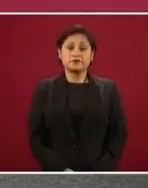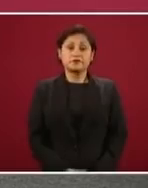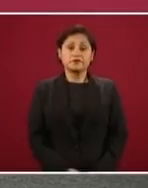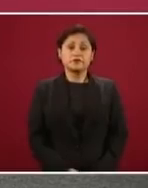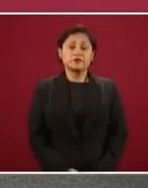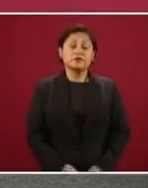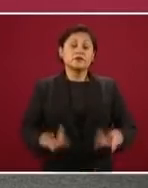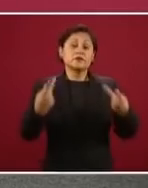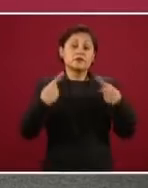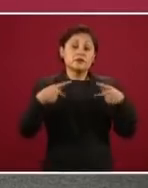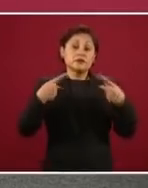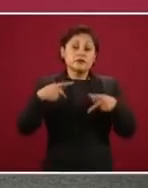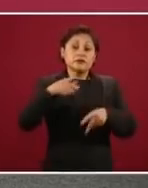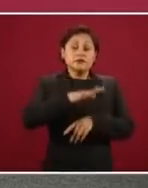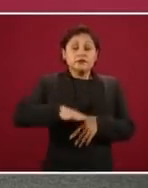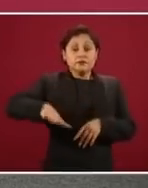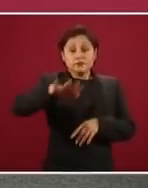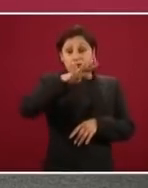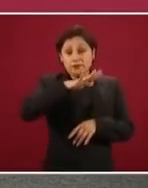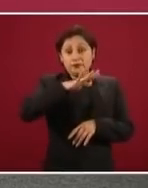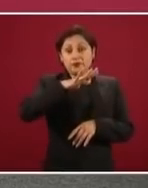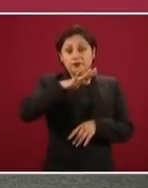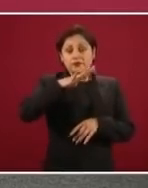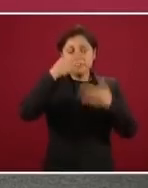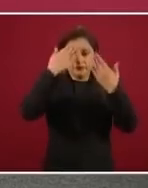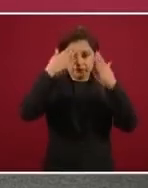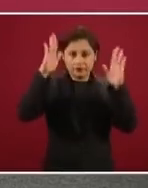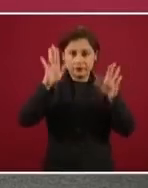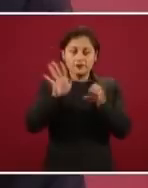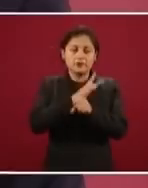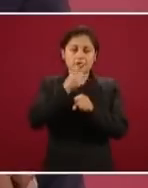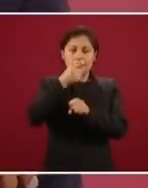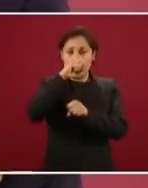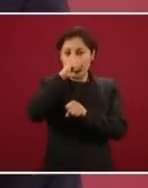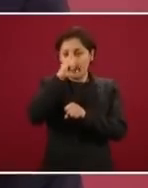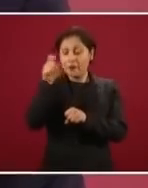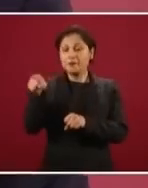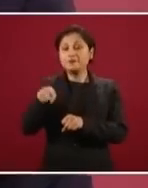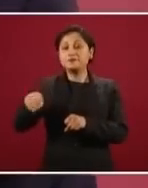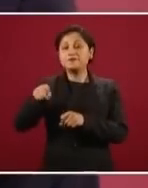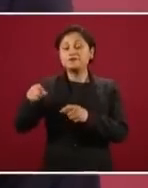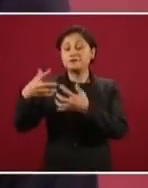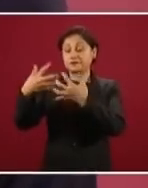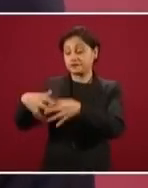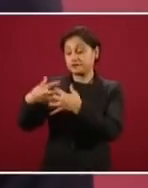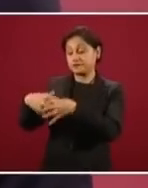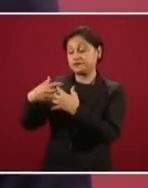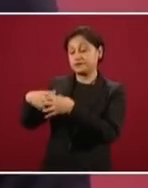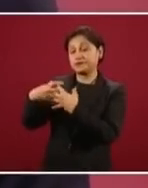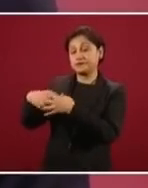de que si se deja esa planta que se convierta en chatarra